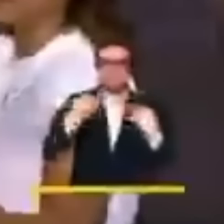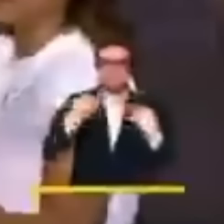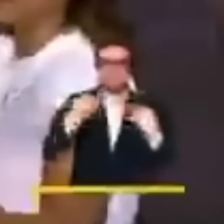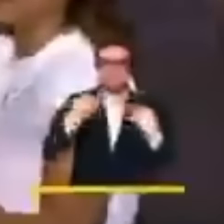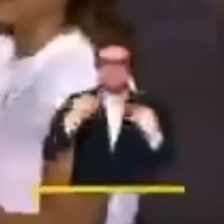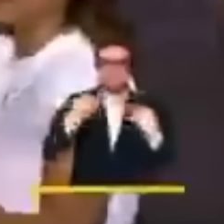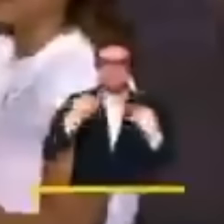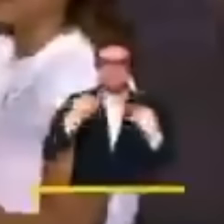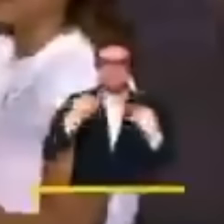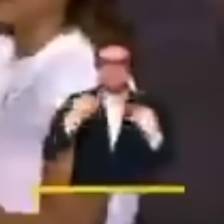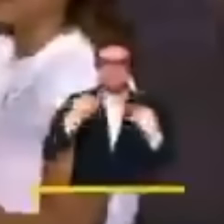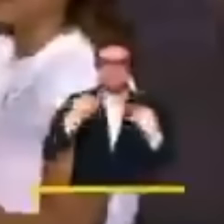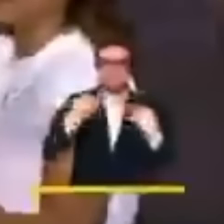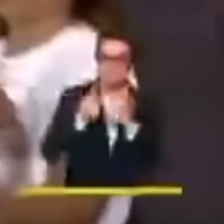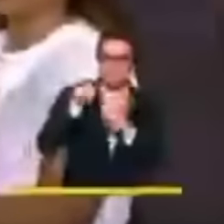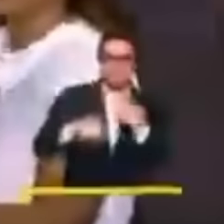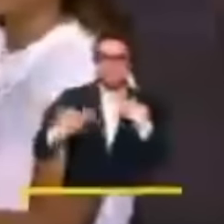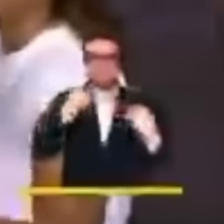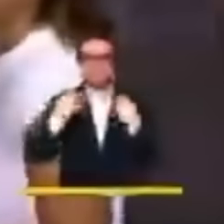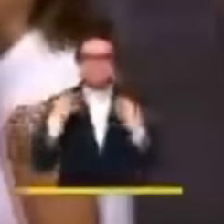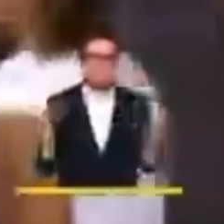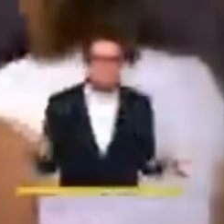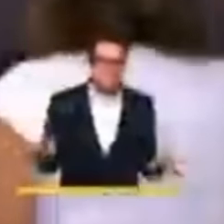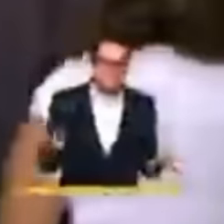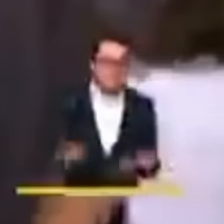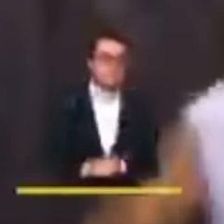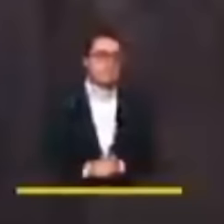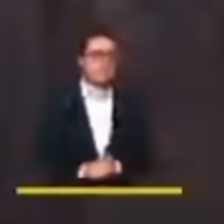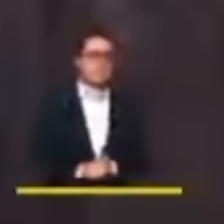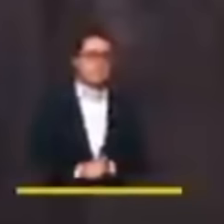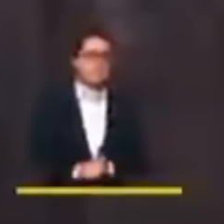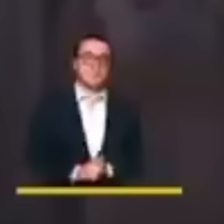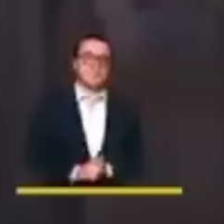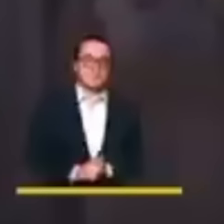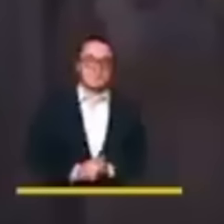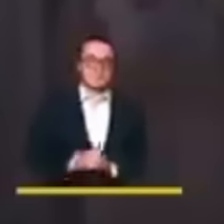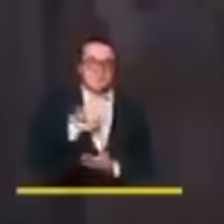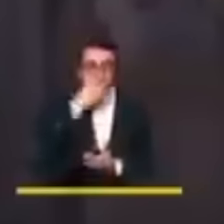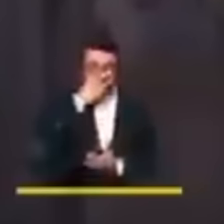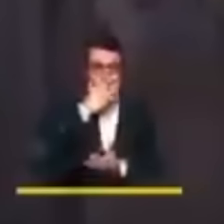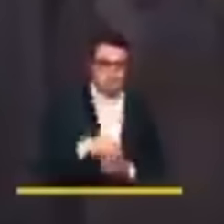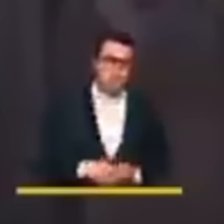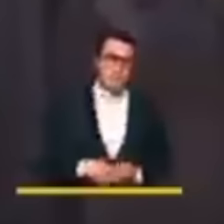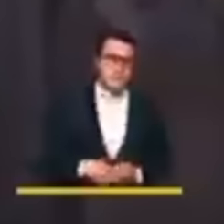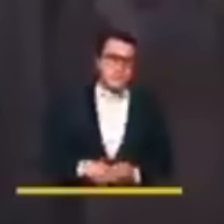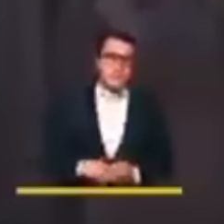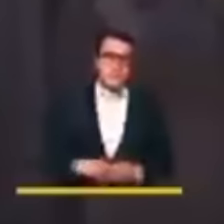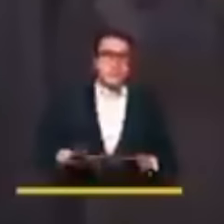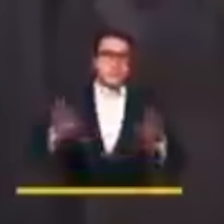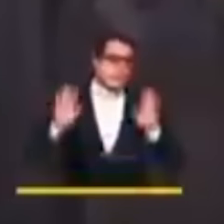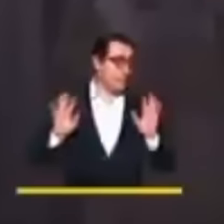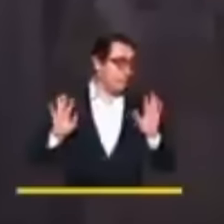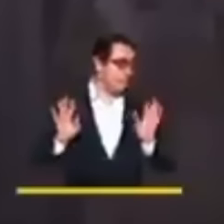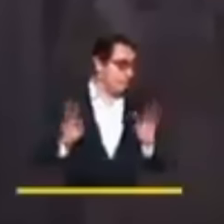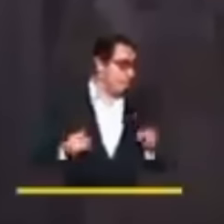es que ese es el deber de las cosas pero no uno no puede salir como caballo desbocado a dar informaciones